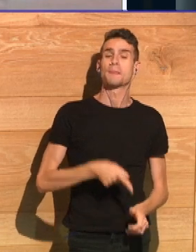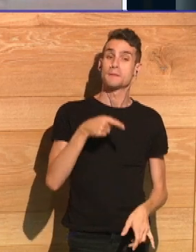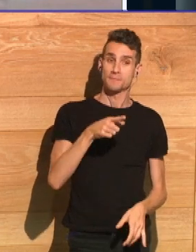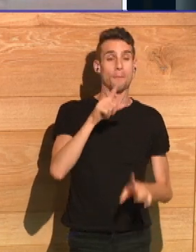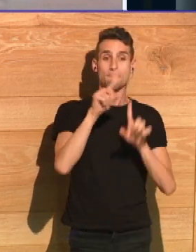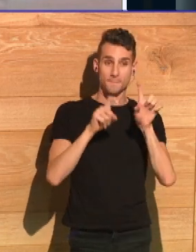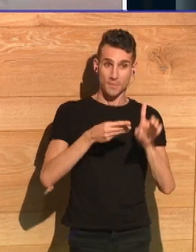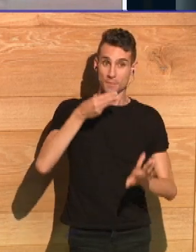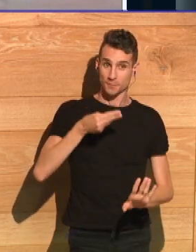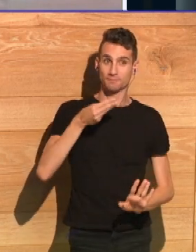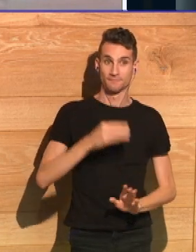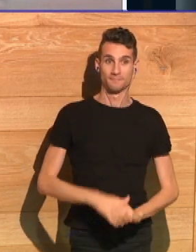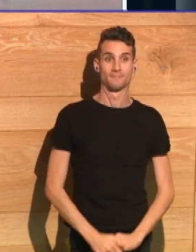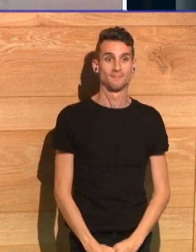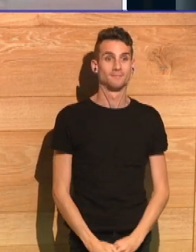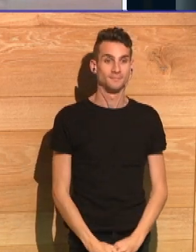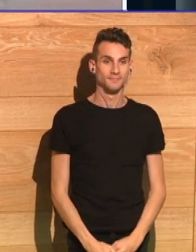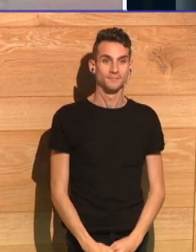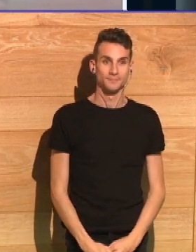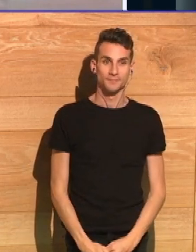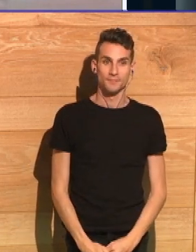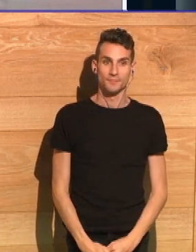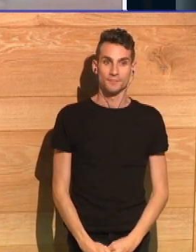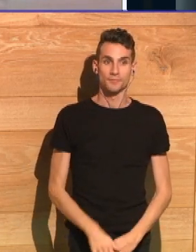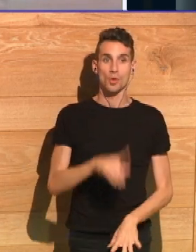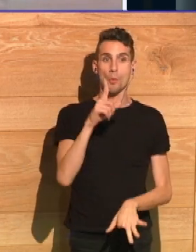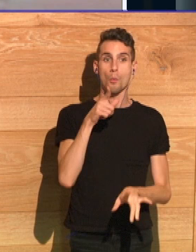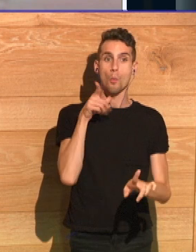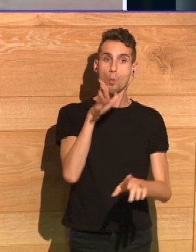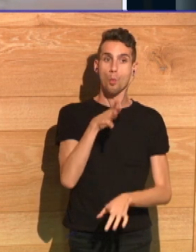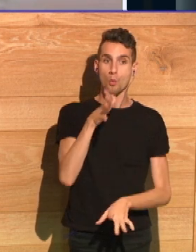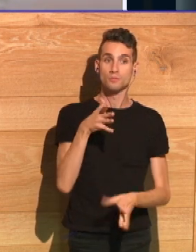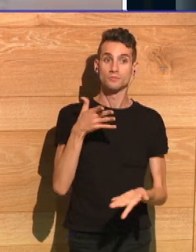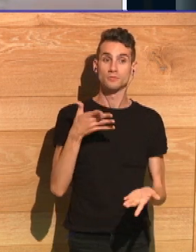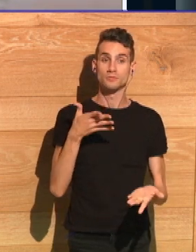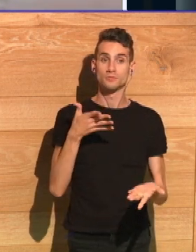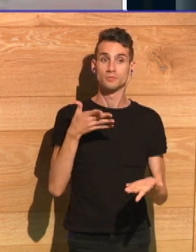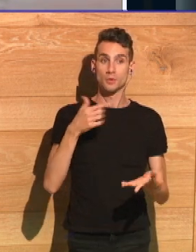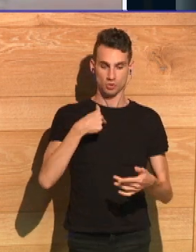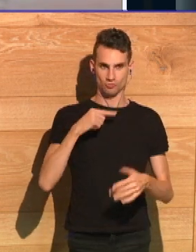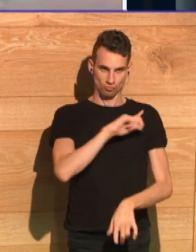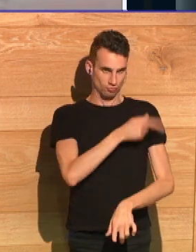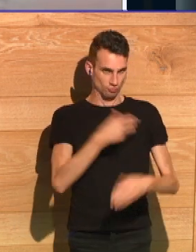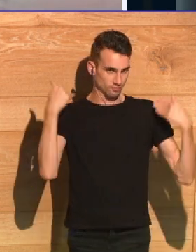Es una muy buena pregunta. Uno de los motivos por los que hago ejercicio,